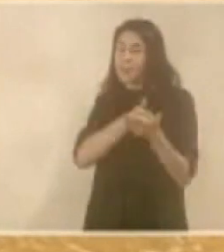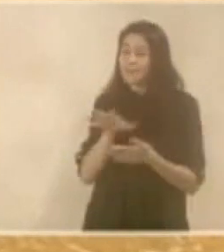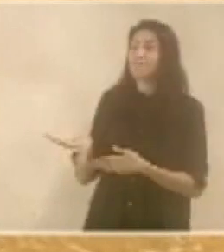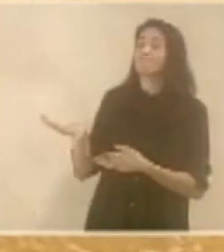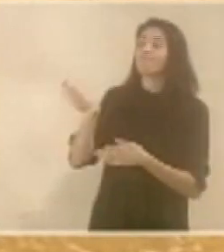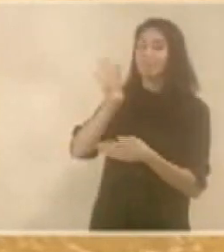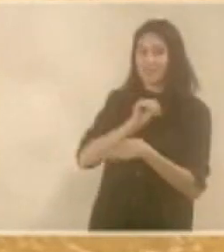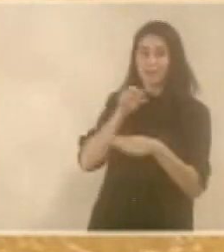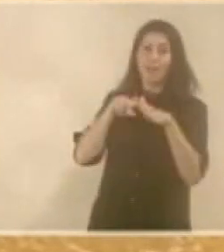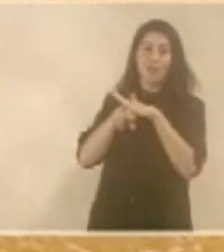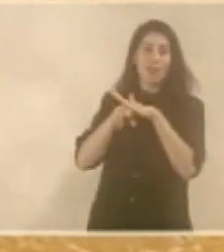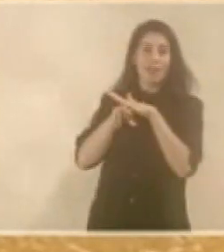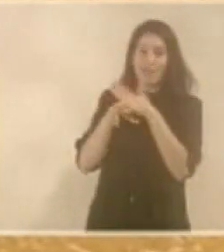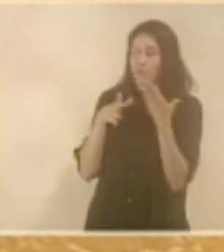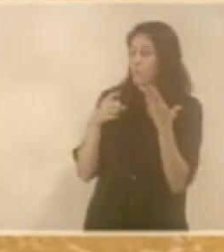dilapidados.